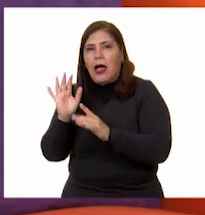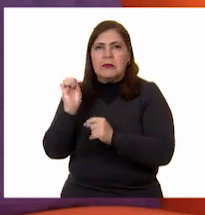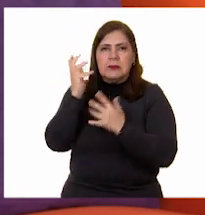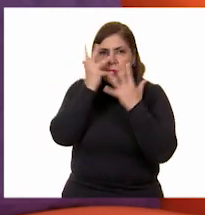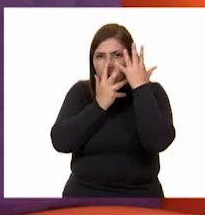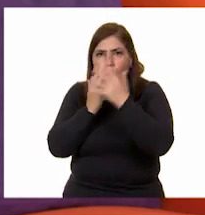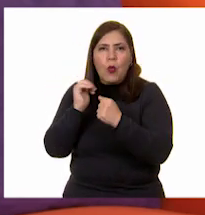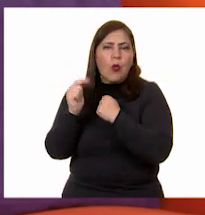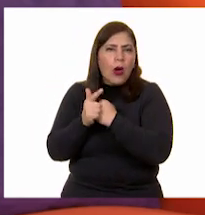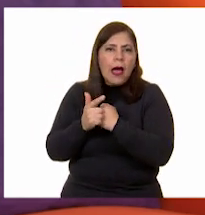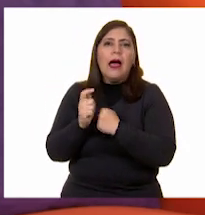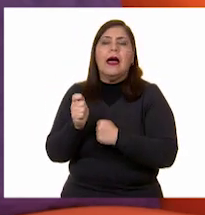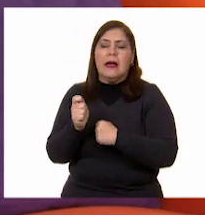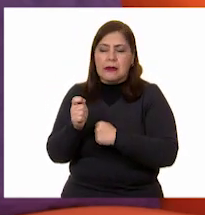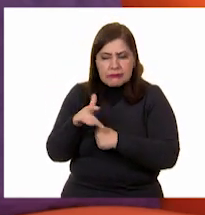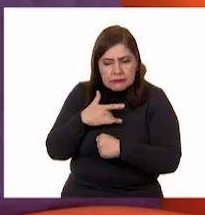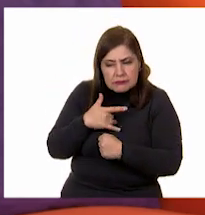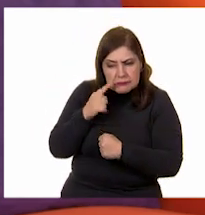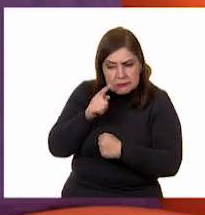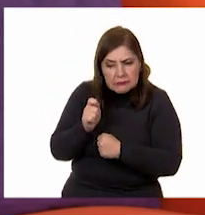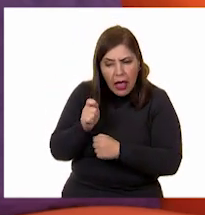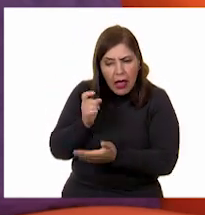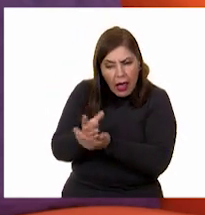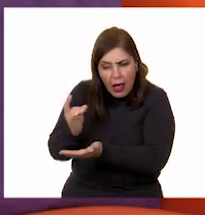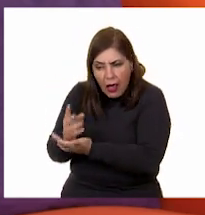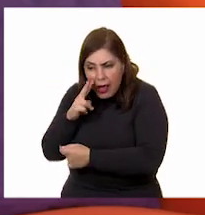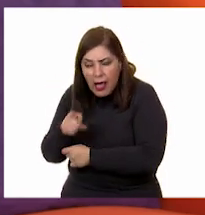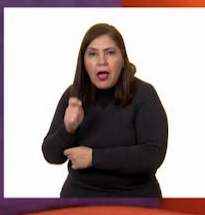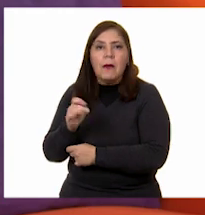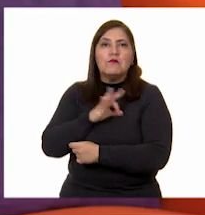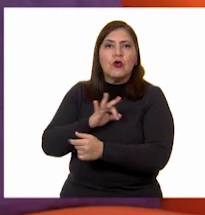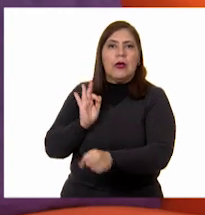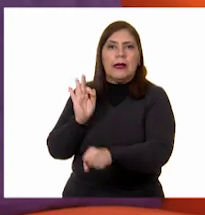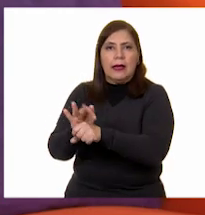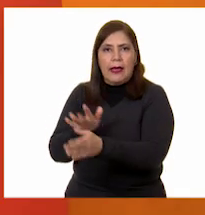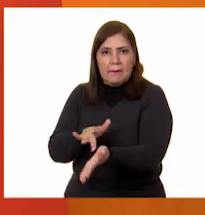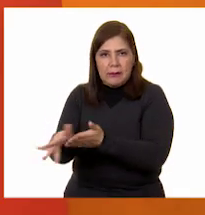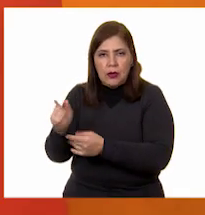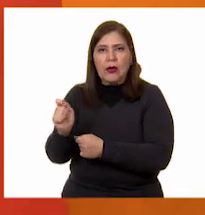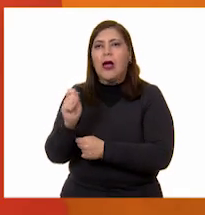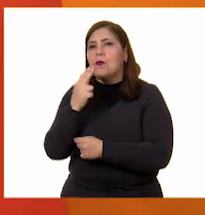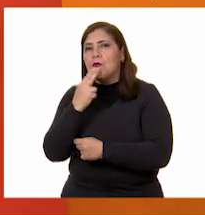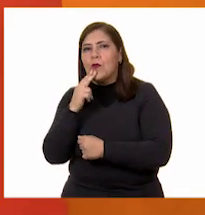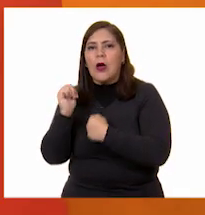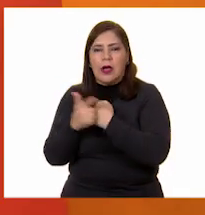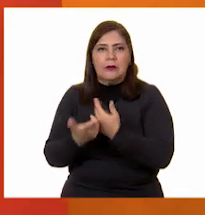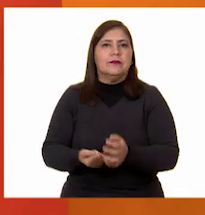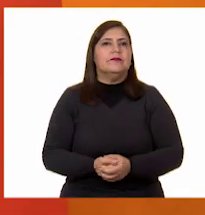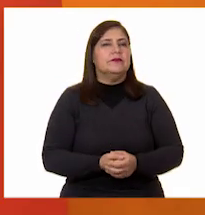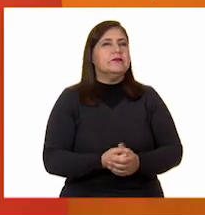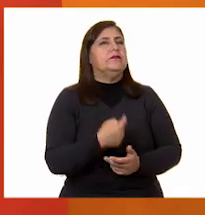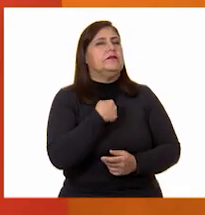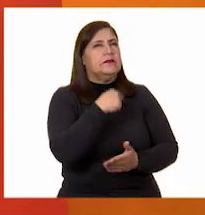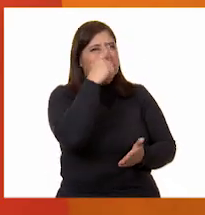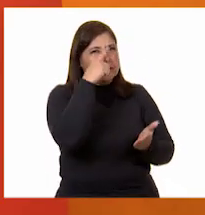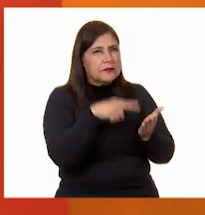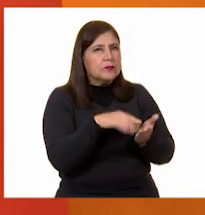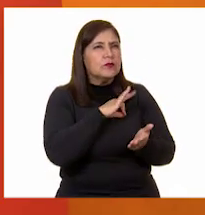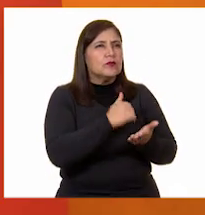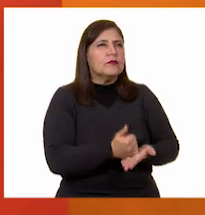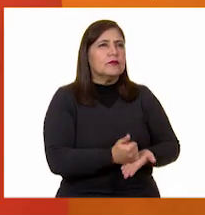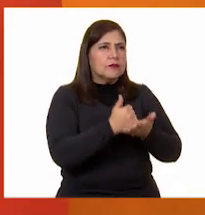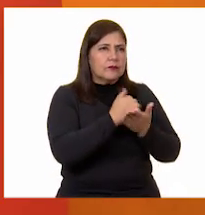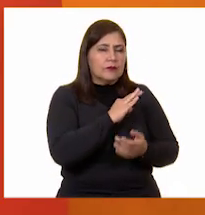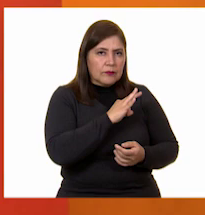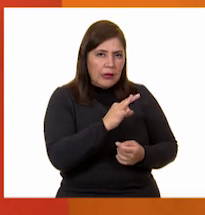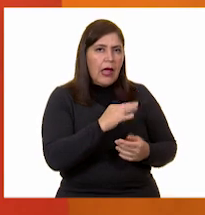confusiones y ofrecerles apoyo y seguridad cuando sea el momento de usarlos. Y creo que lo que también podría ayudar, y